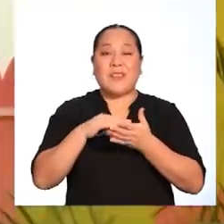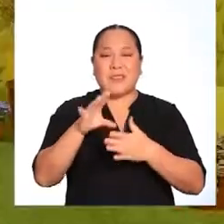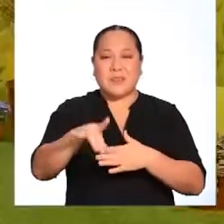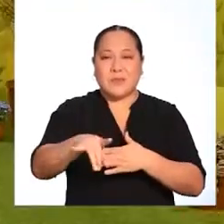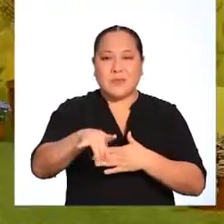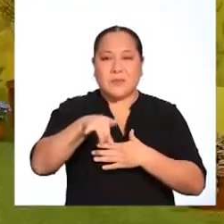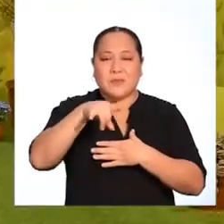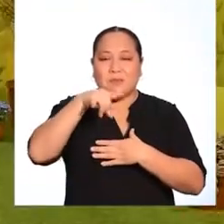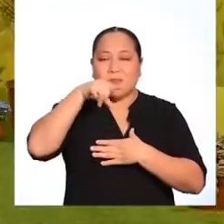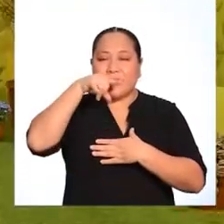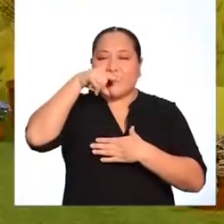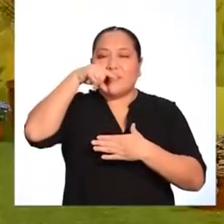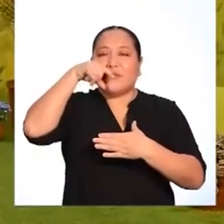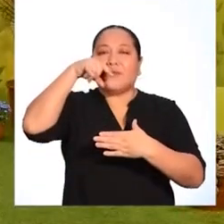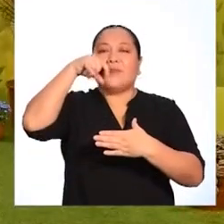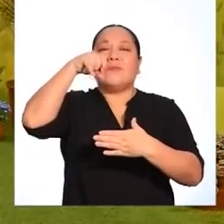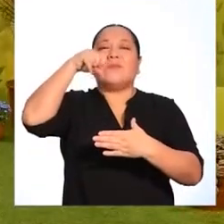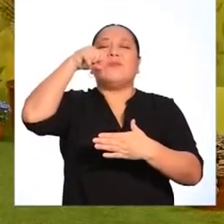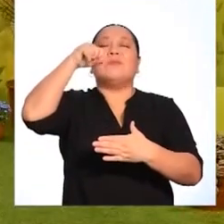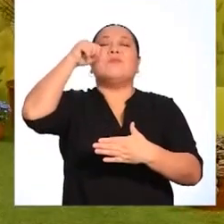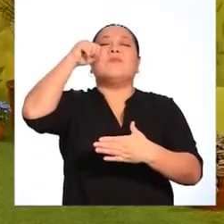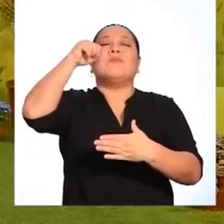otra vez inhalamos